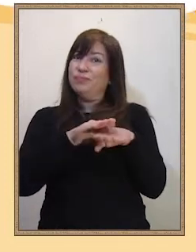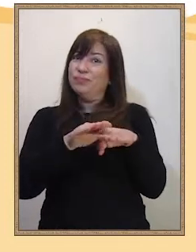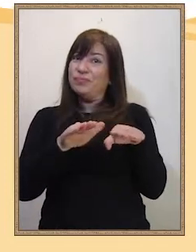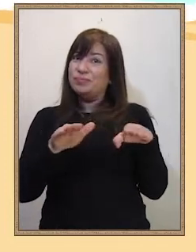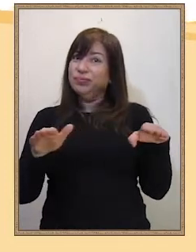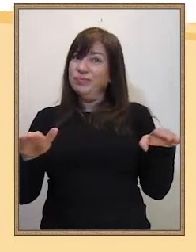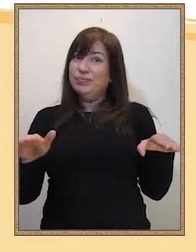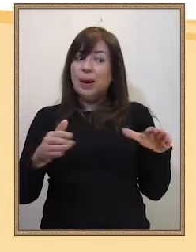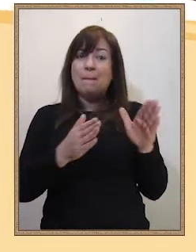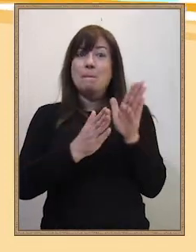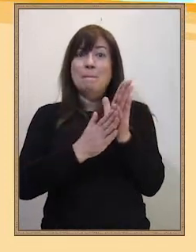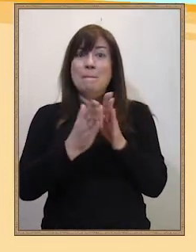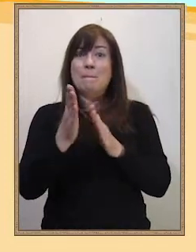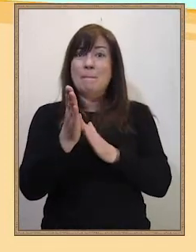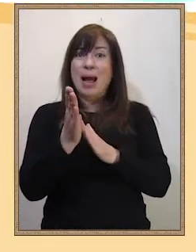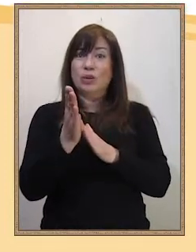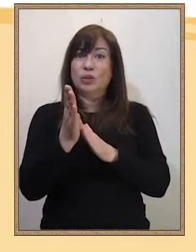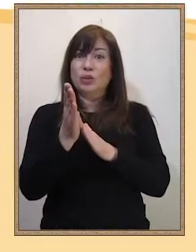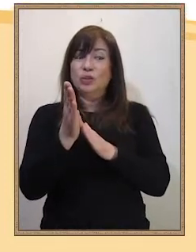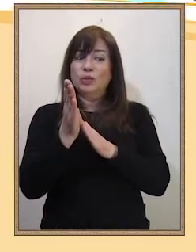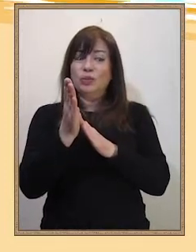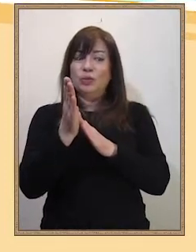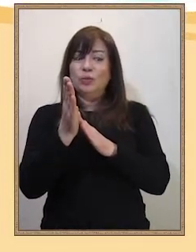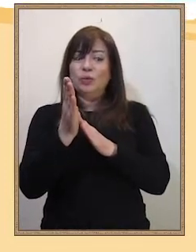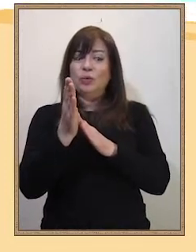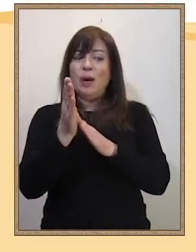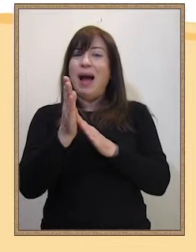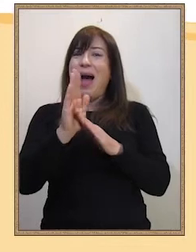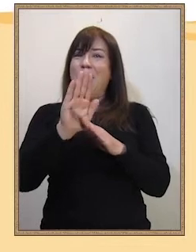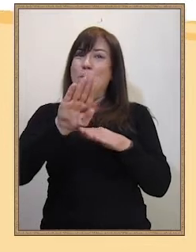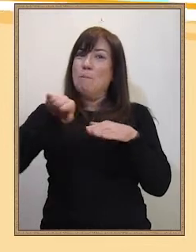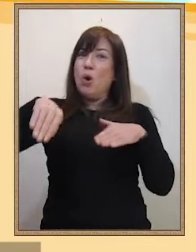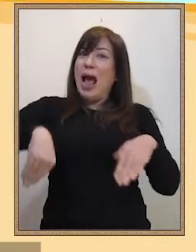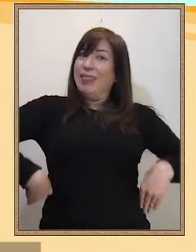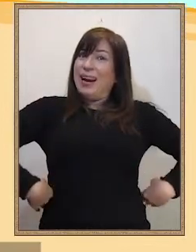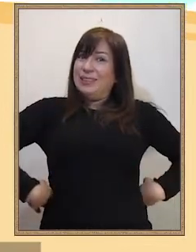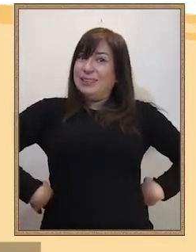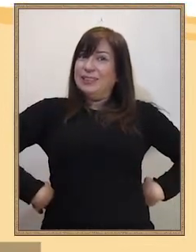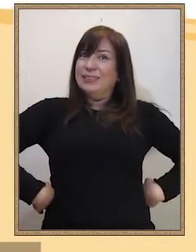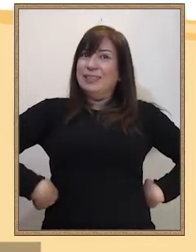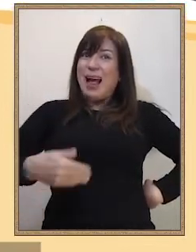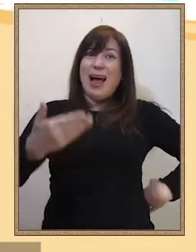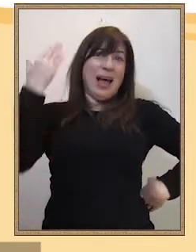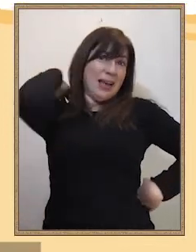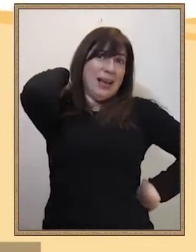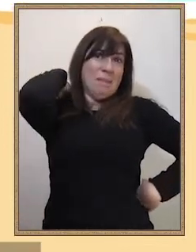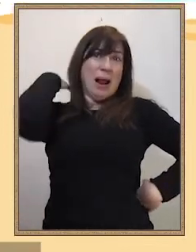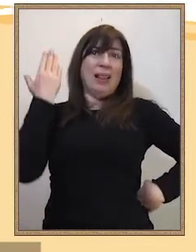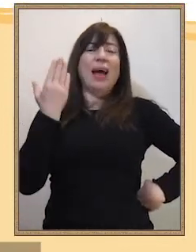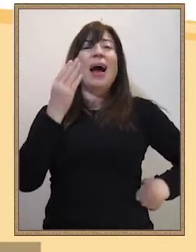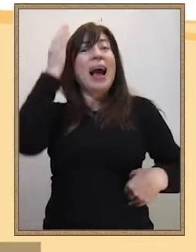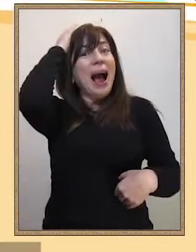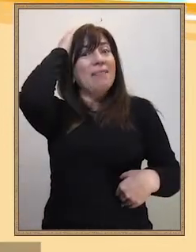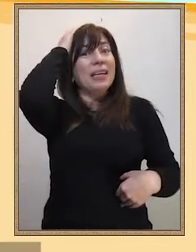y nuestras manos van a pasar así y vamos a llevar nuestra cabeza